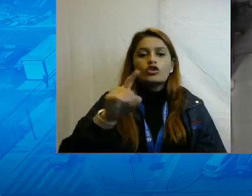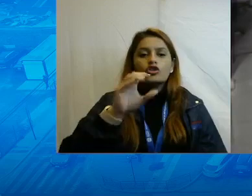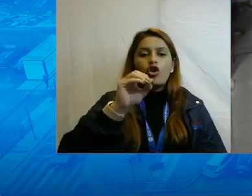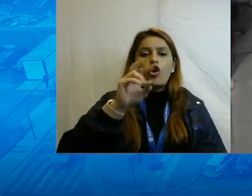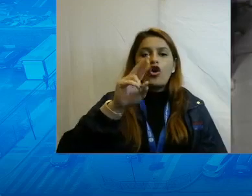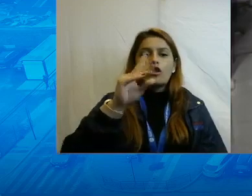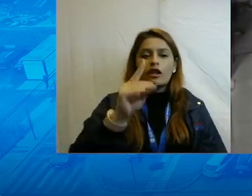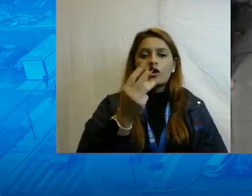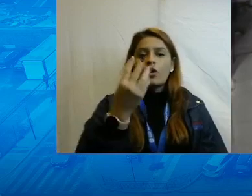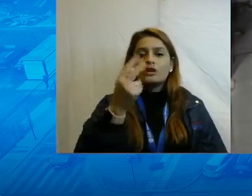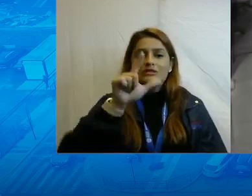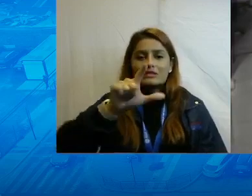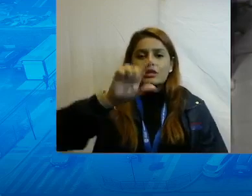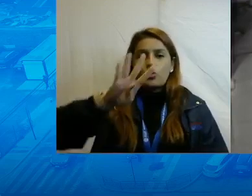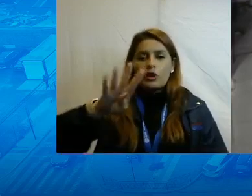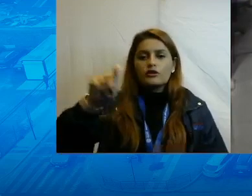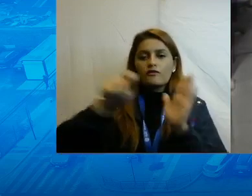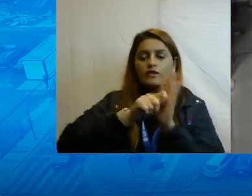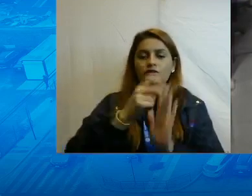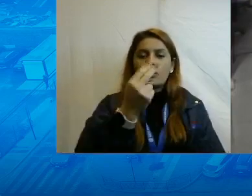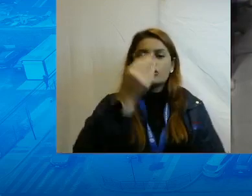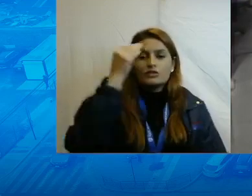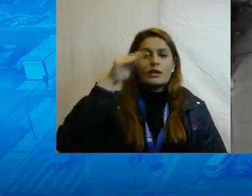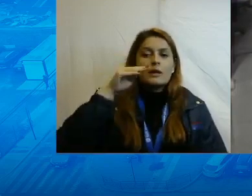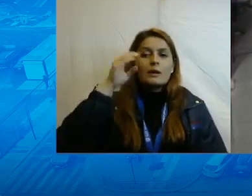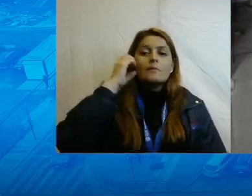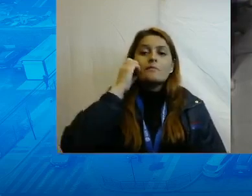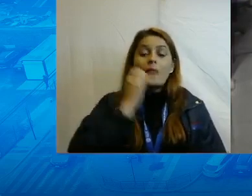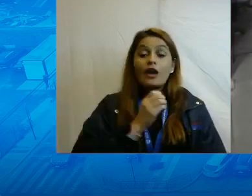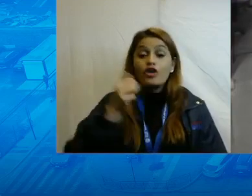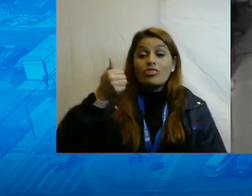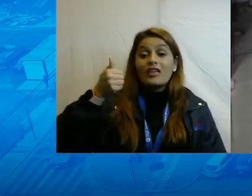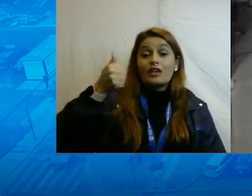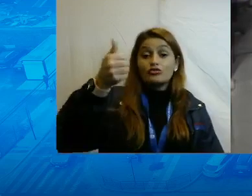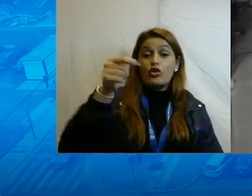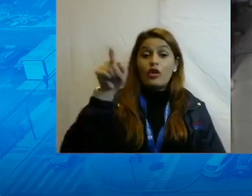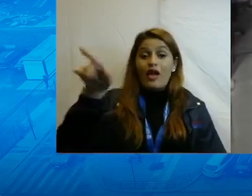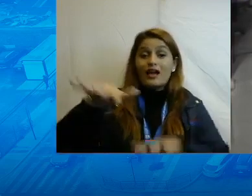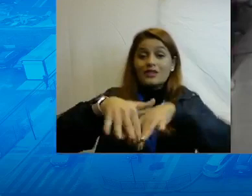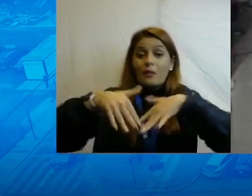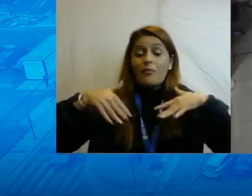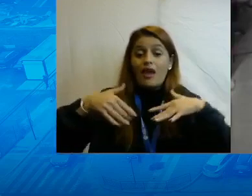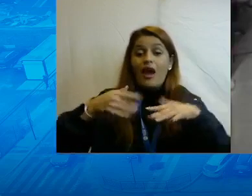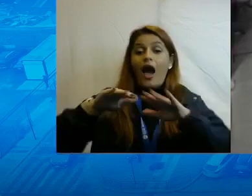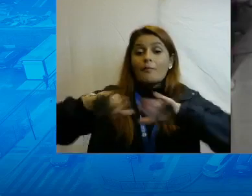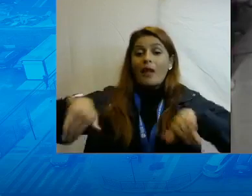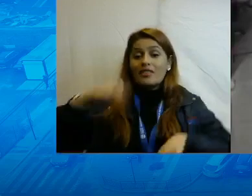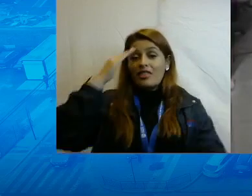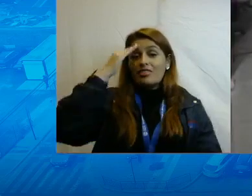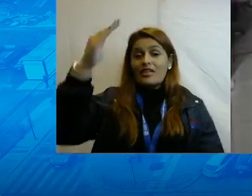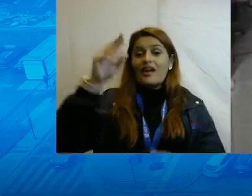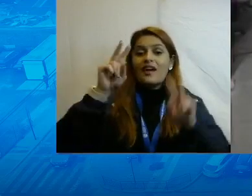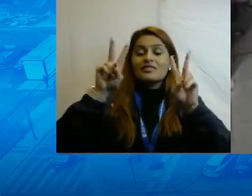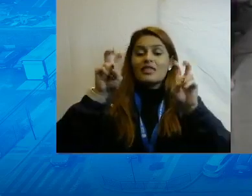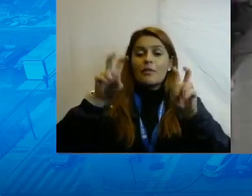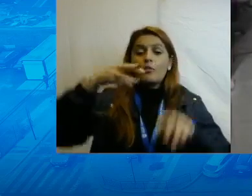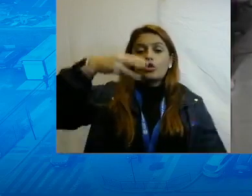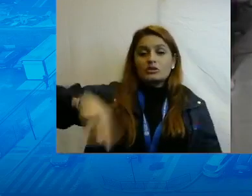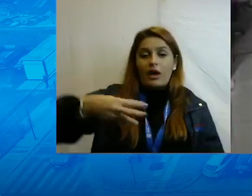3.7, ordinario de fecha 12 de mayo del 2026, el director de Seguridad Jurídica informa a la Asamblea Extraordinaria de Municipalidades.